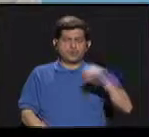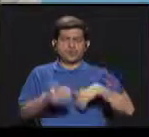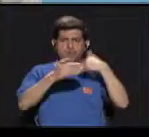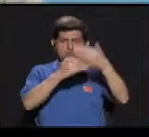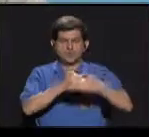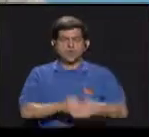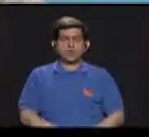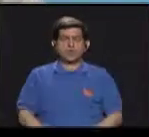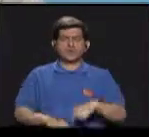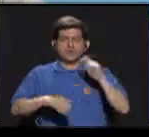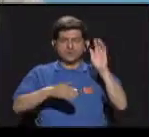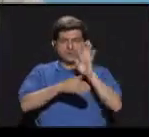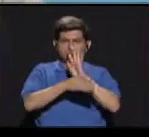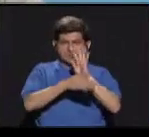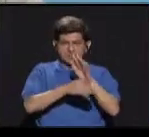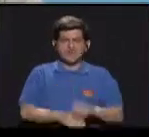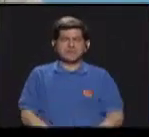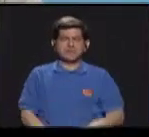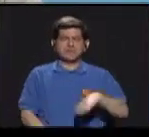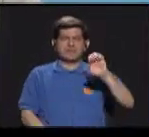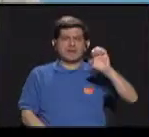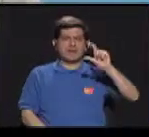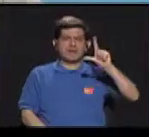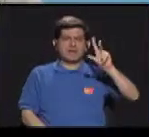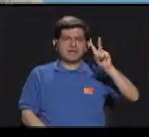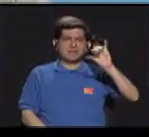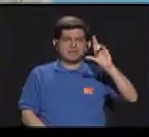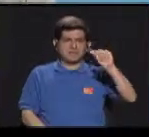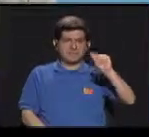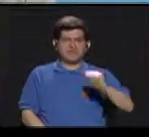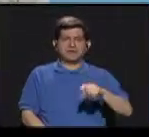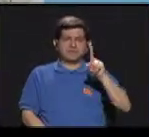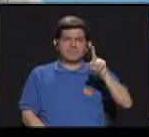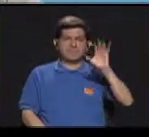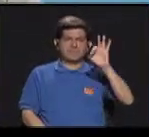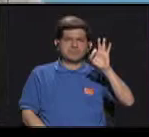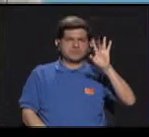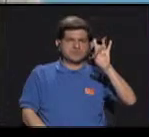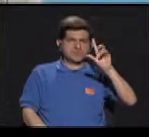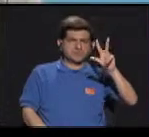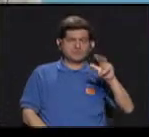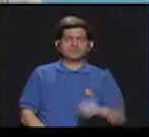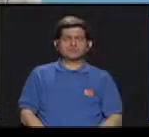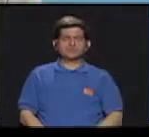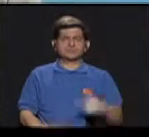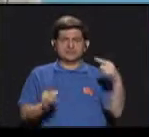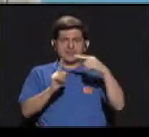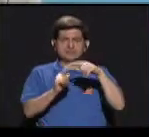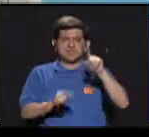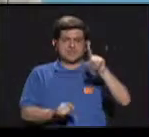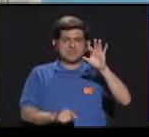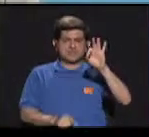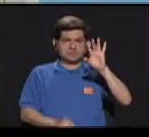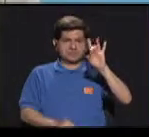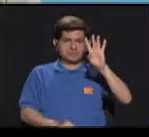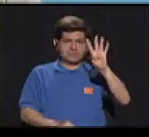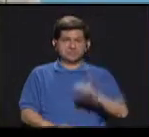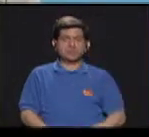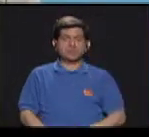después... se filma Elvira, 1955, y entre 1983, con estreno,